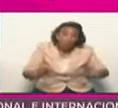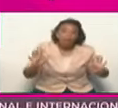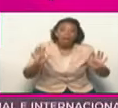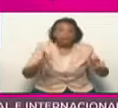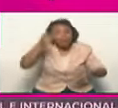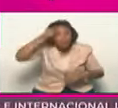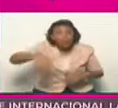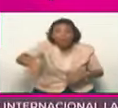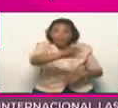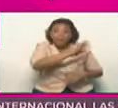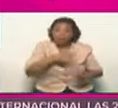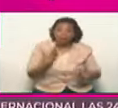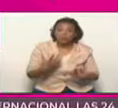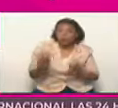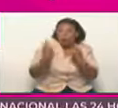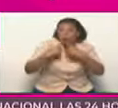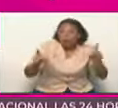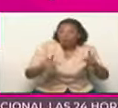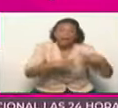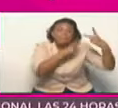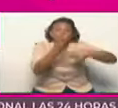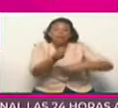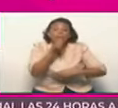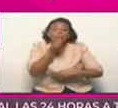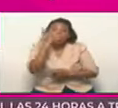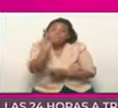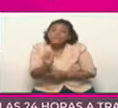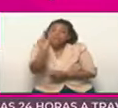pueblo tenga otra proteína barata